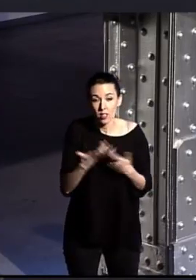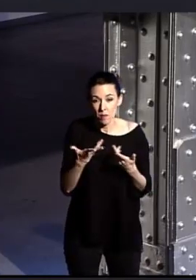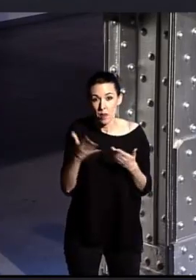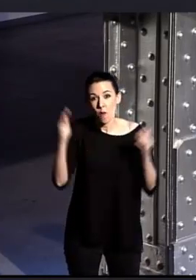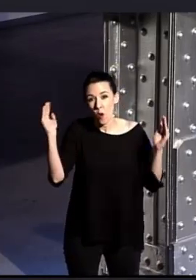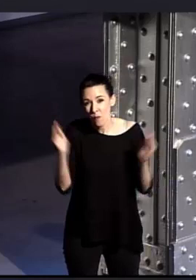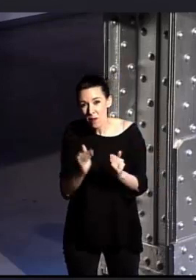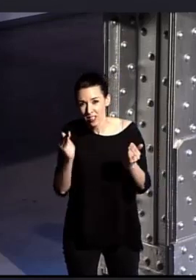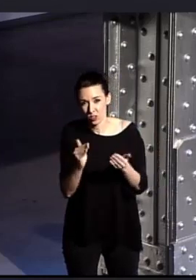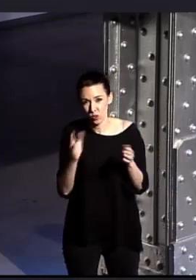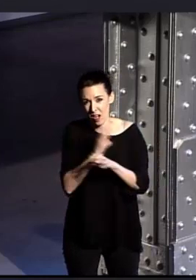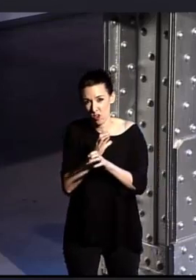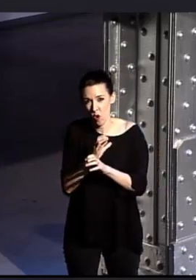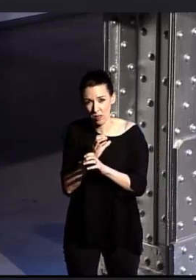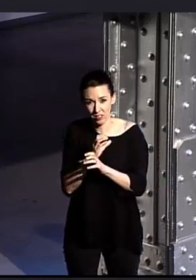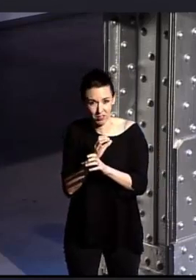más minoritario,